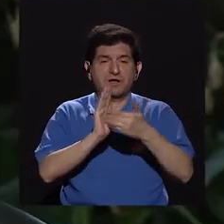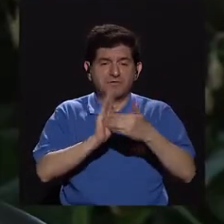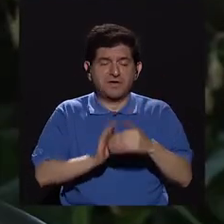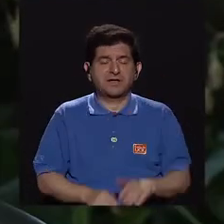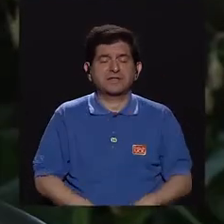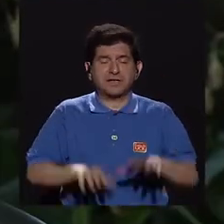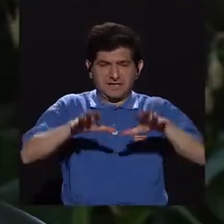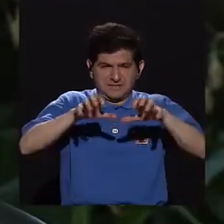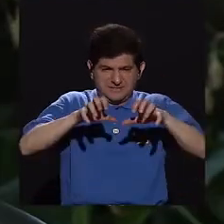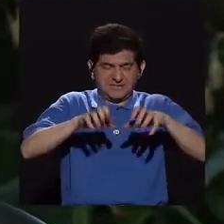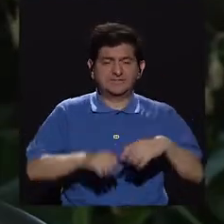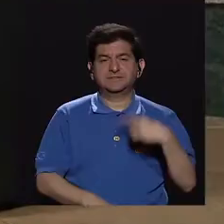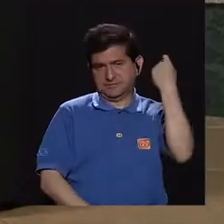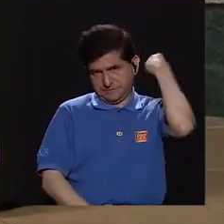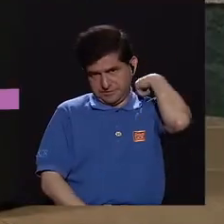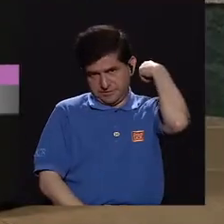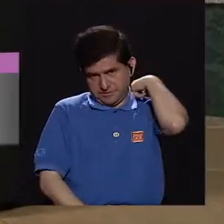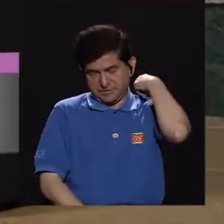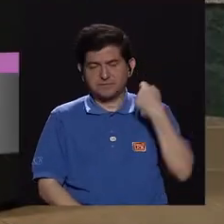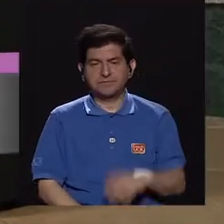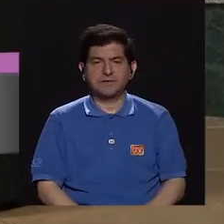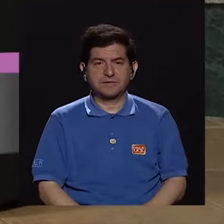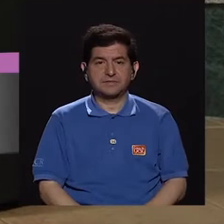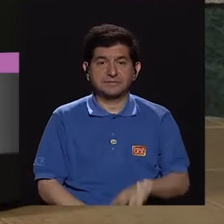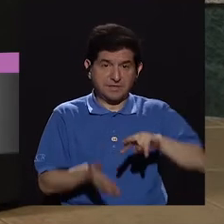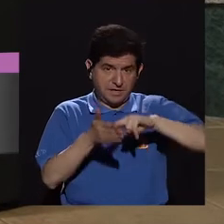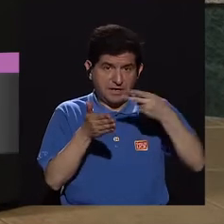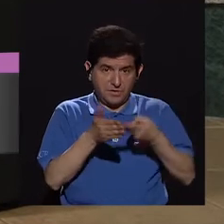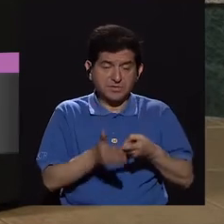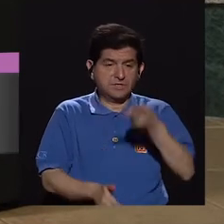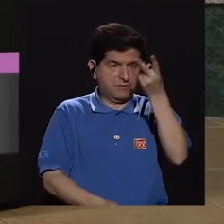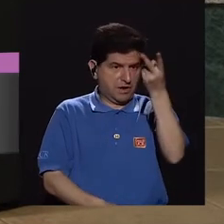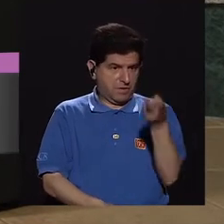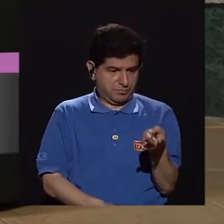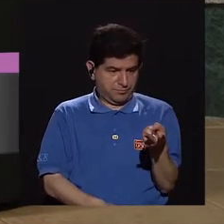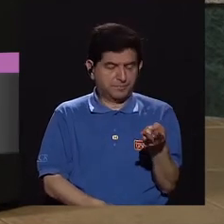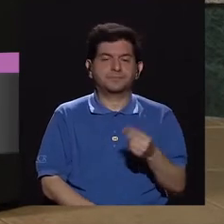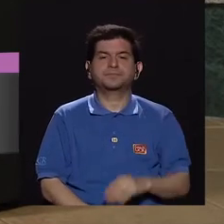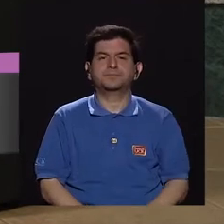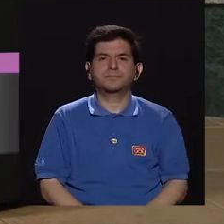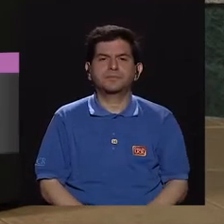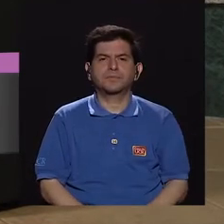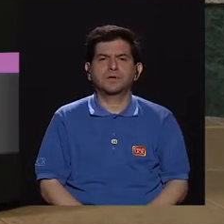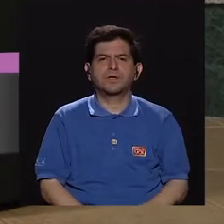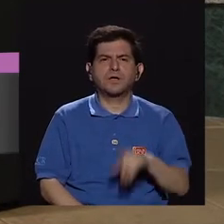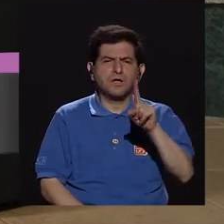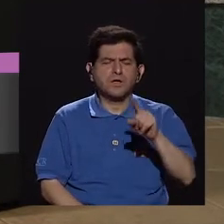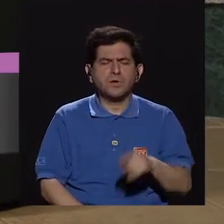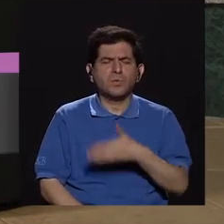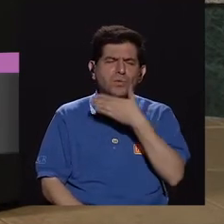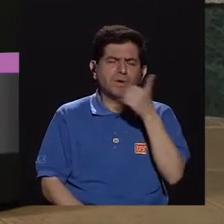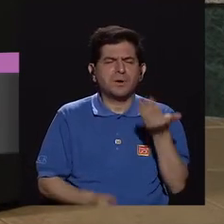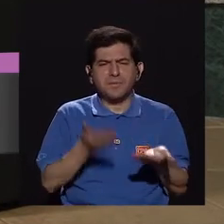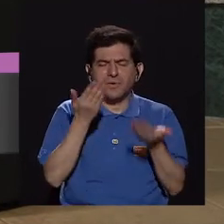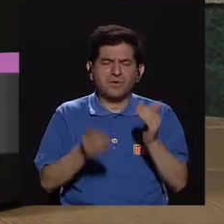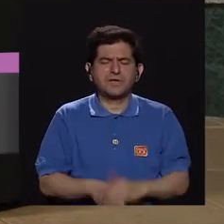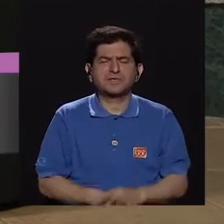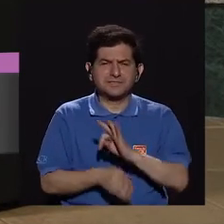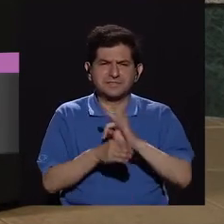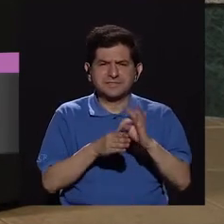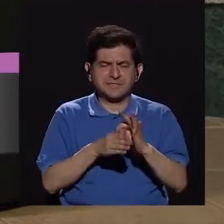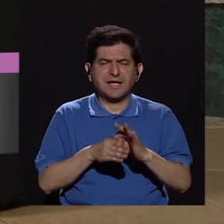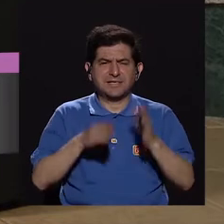lumbar. Eso con respecto a la posición de boca abajo. ¿Y hay alguna posición favorita por